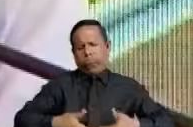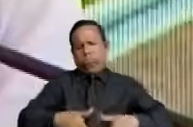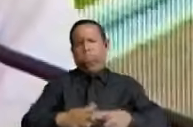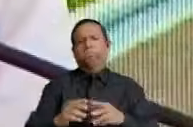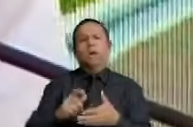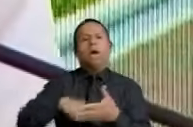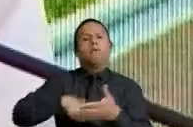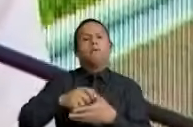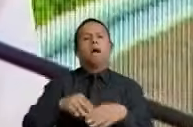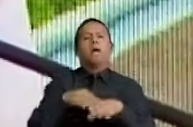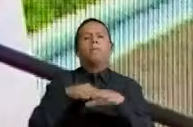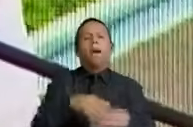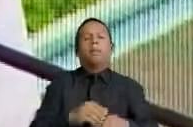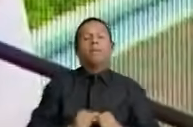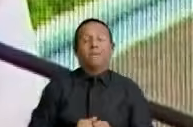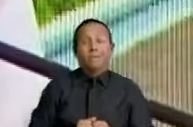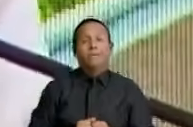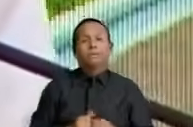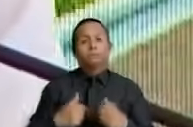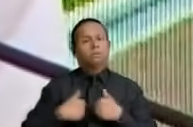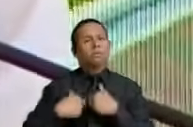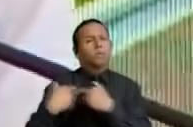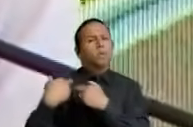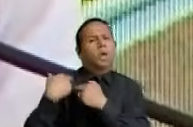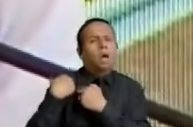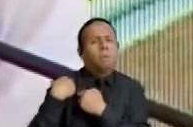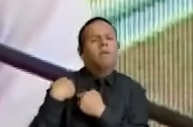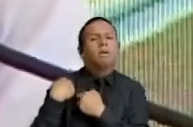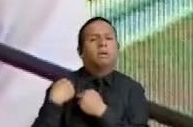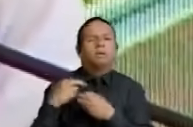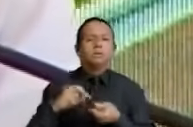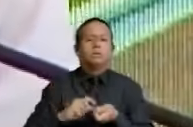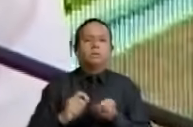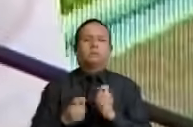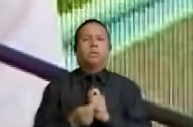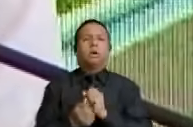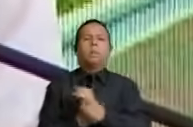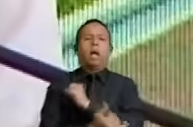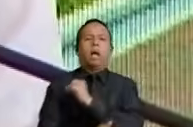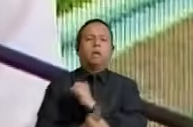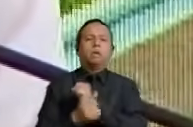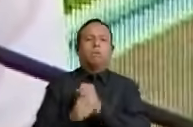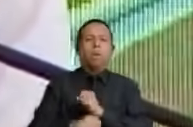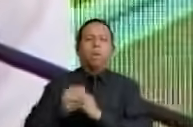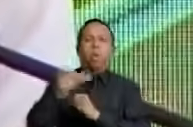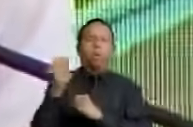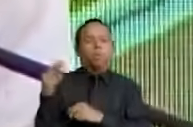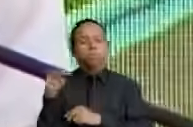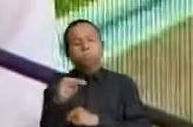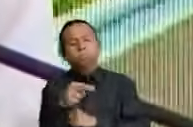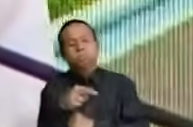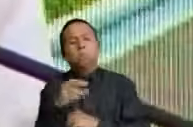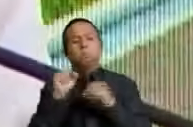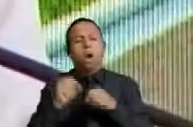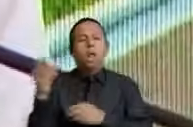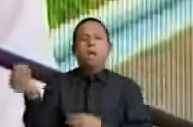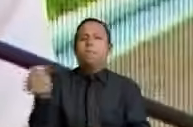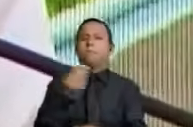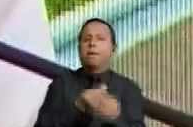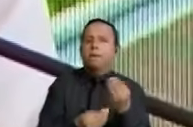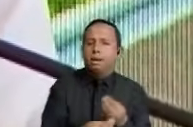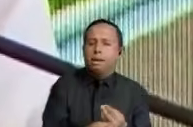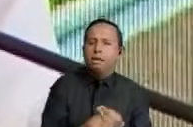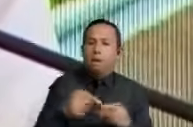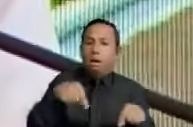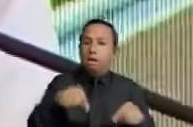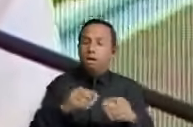Cordero porque con responsabilidad nos convertimos en un país donde quisieran invertir cuando hablamos de Progreso y desarrollo